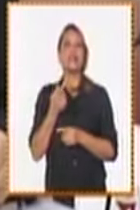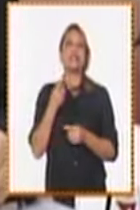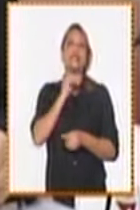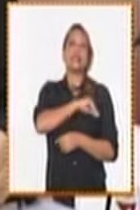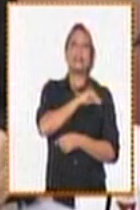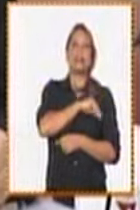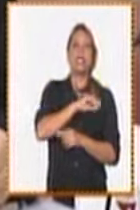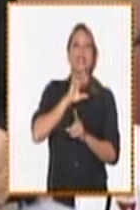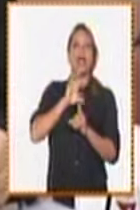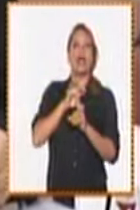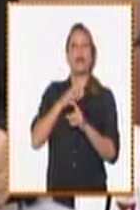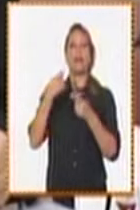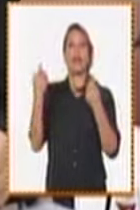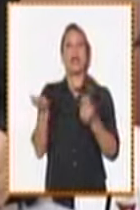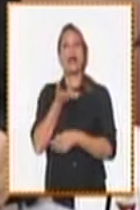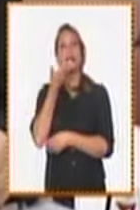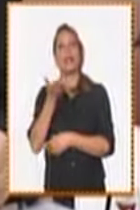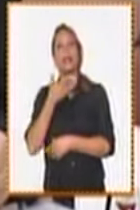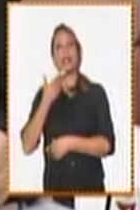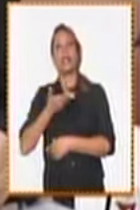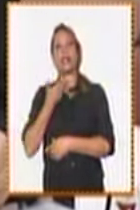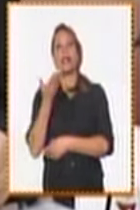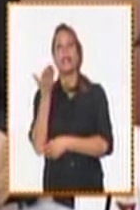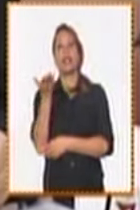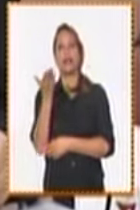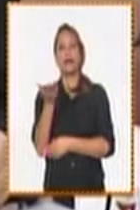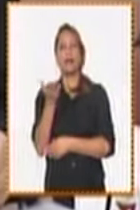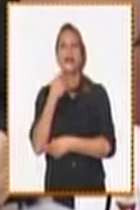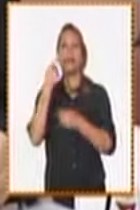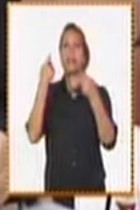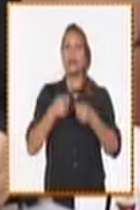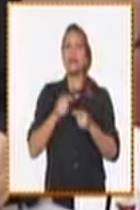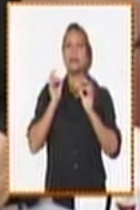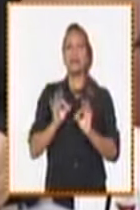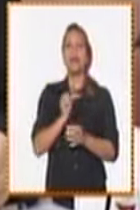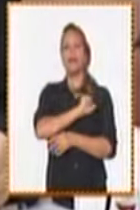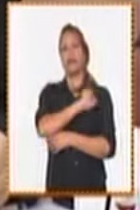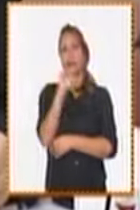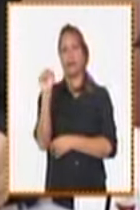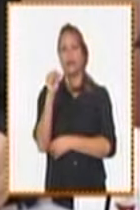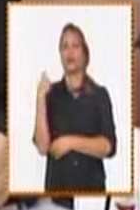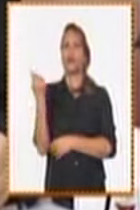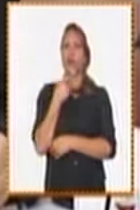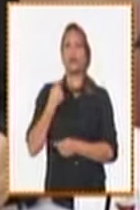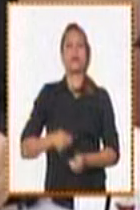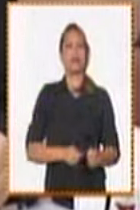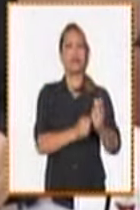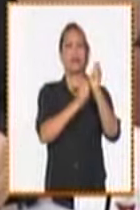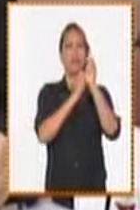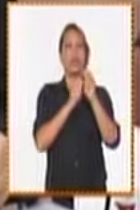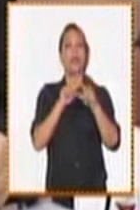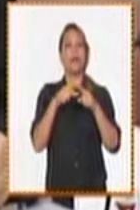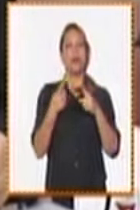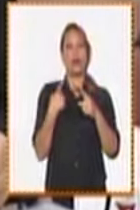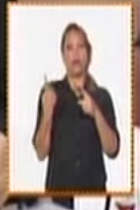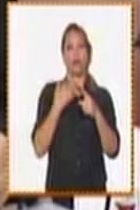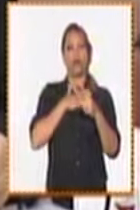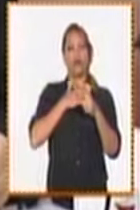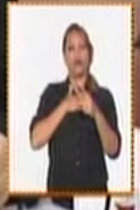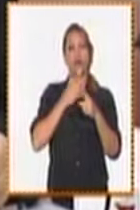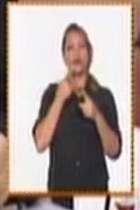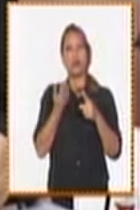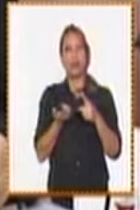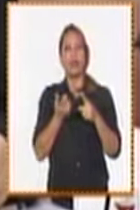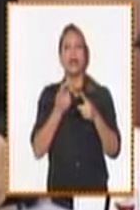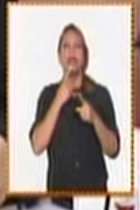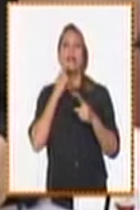para reclamar sus derechos, siempre ha vencido. Nosotros triunfaremos porque tenemos de nuestra parte las simpatías del